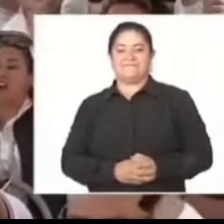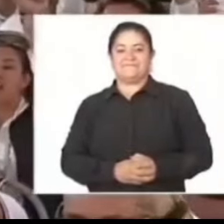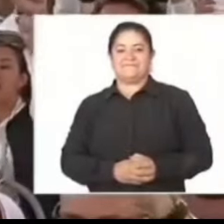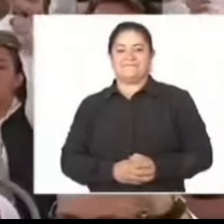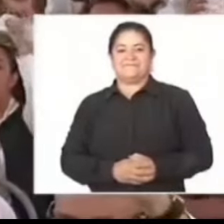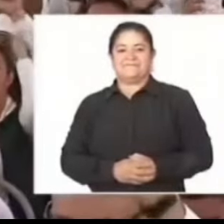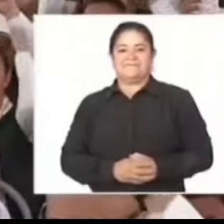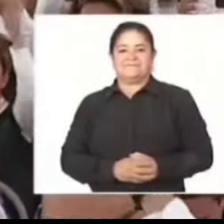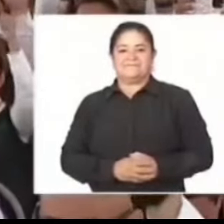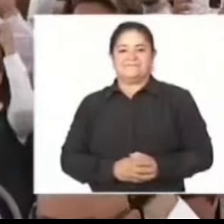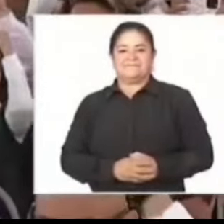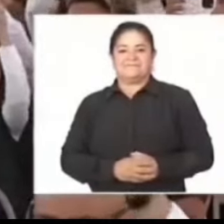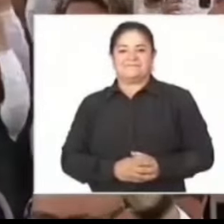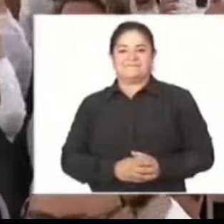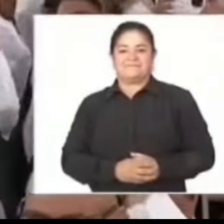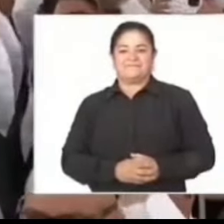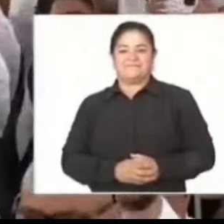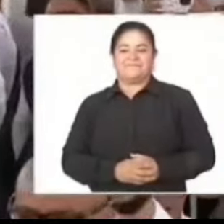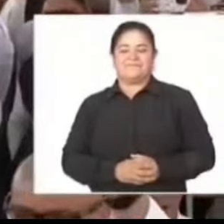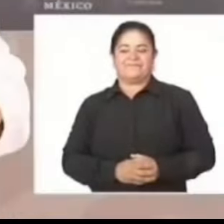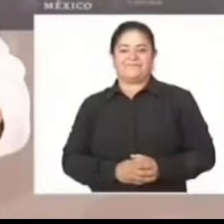Aquí